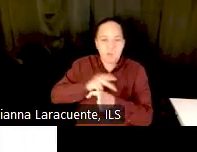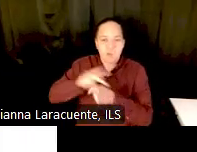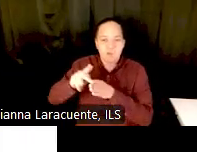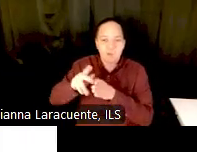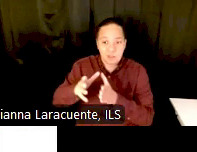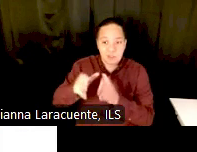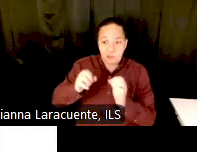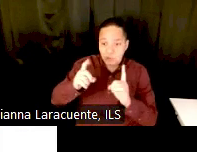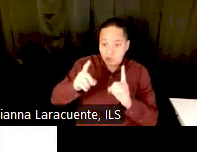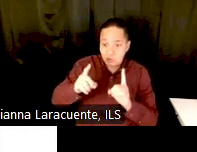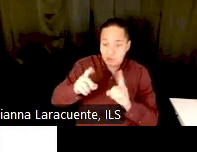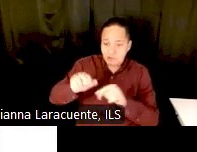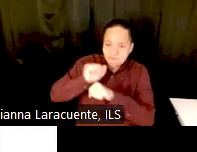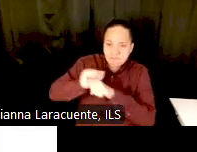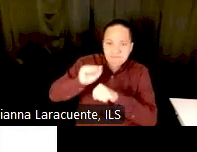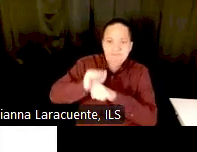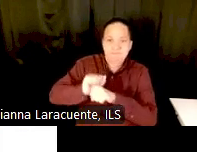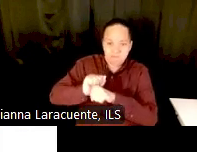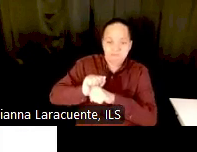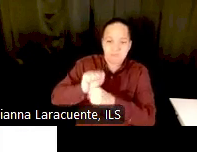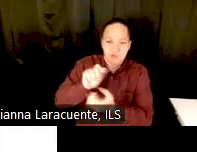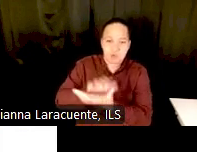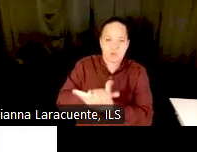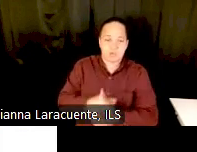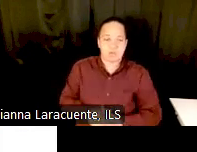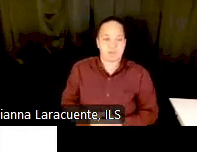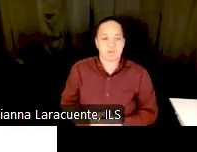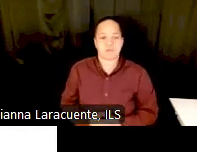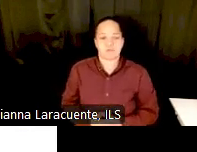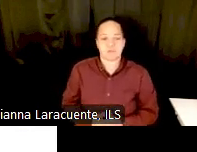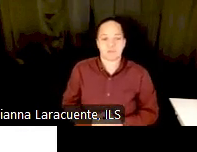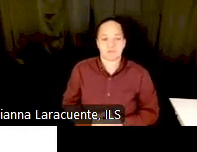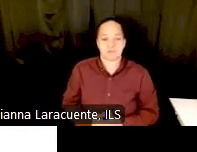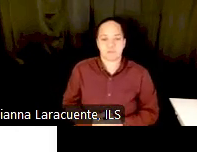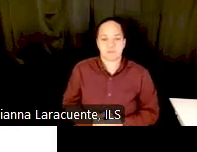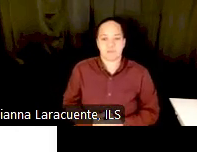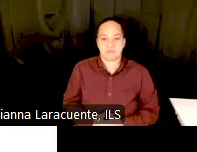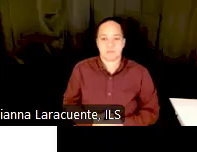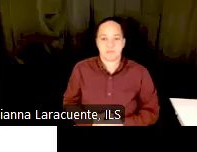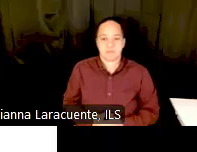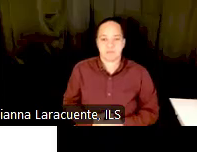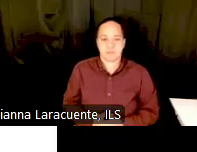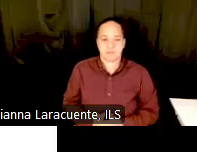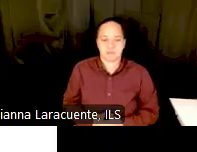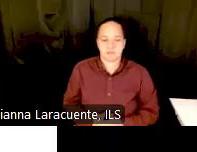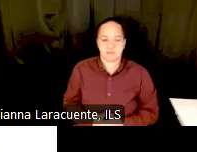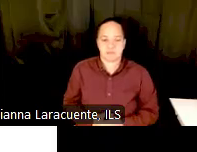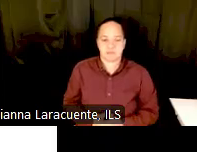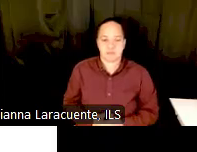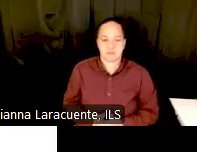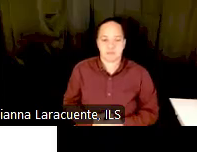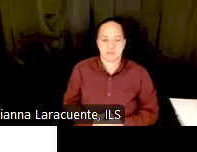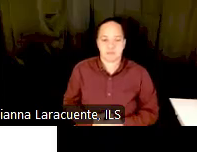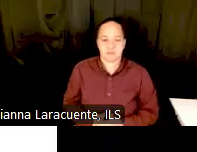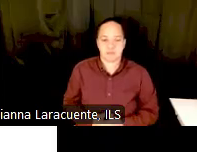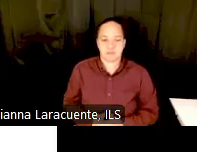de educación que están trabajando en la escuela. Cuando un grupo de